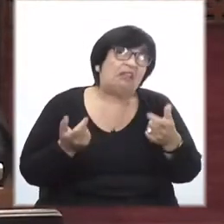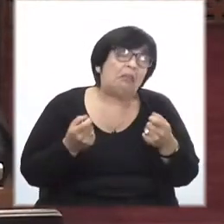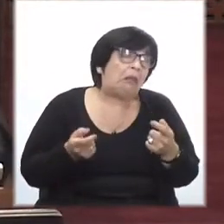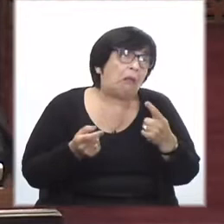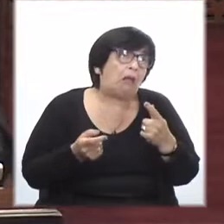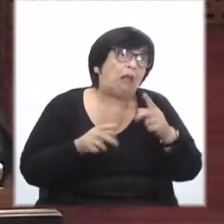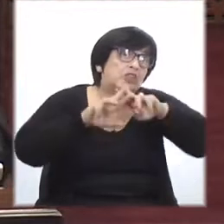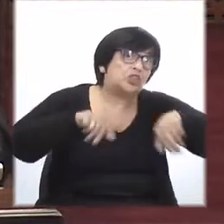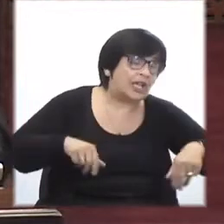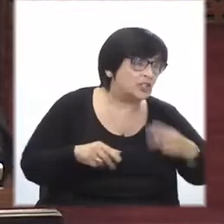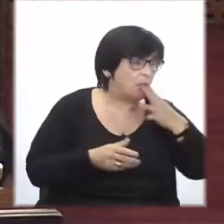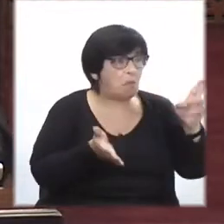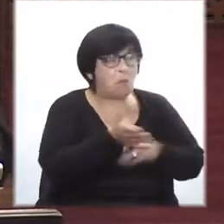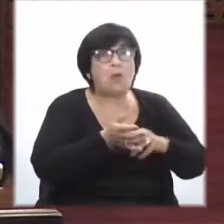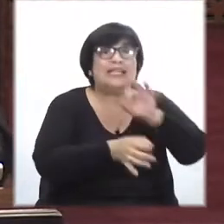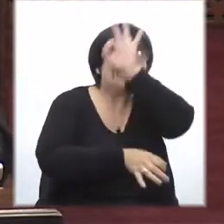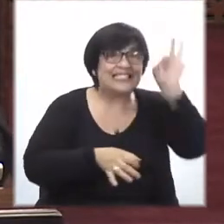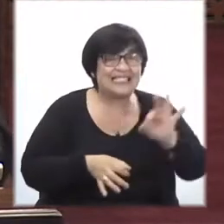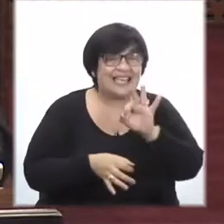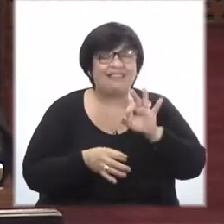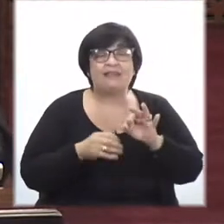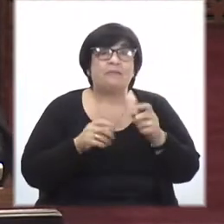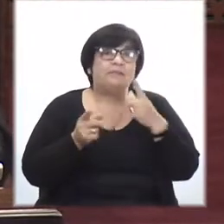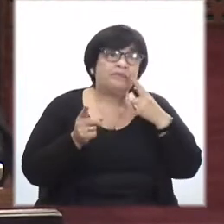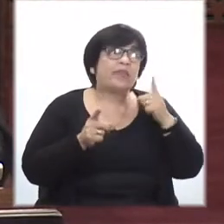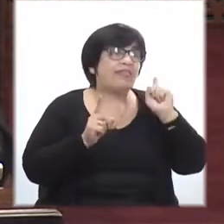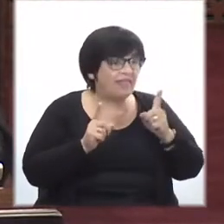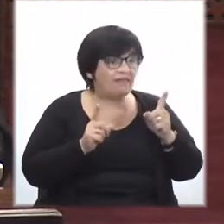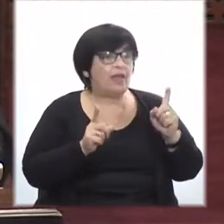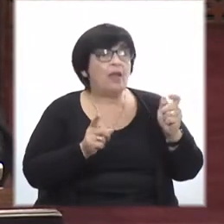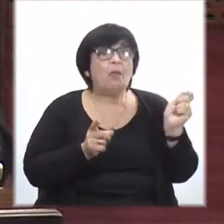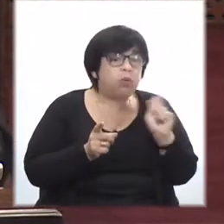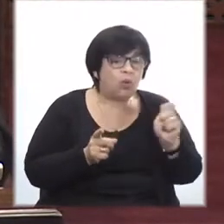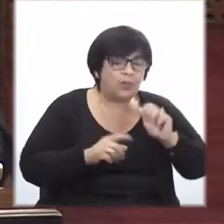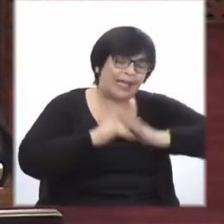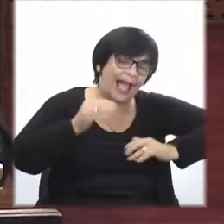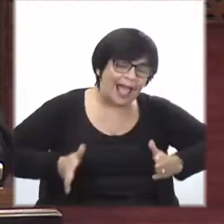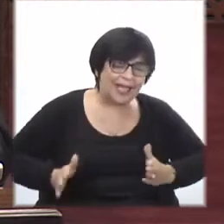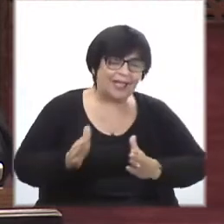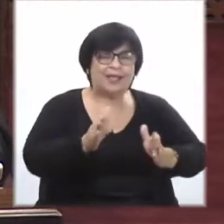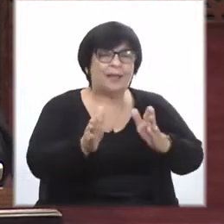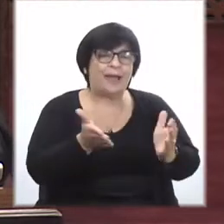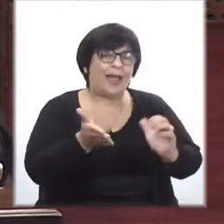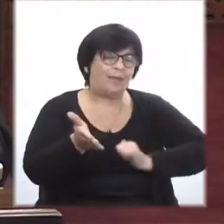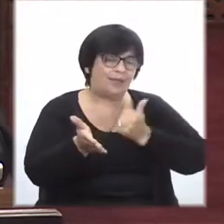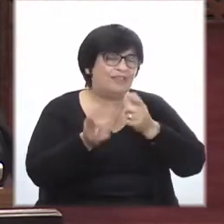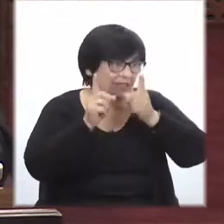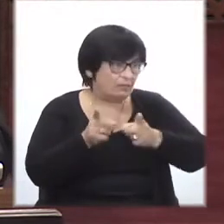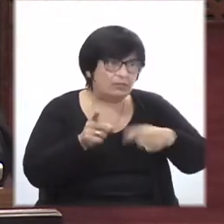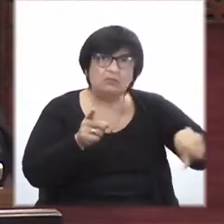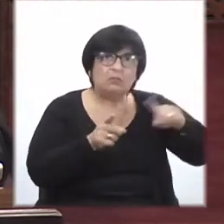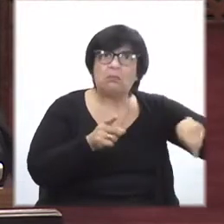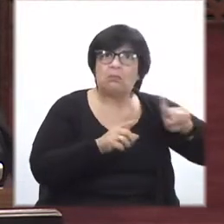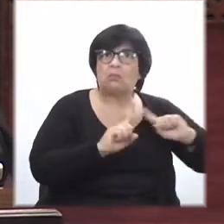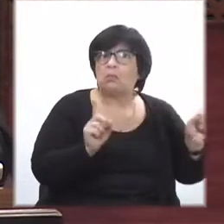francas, exoneraciones tributarias, construcción de obras públicas para su exclusivo beneficio, etcétera, que se han estimado en un